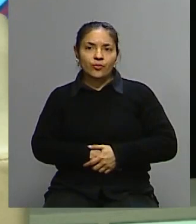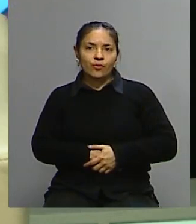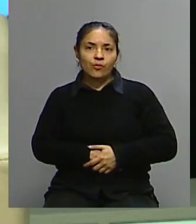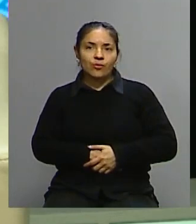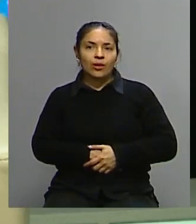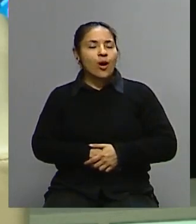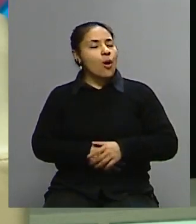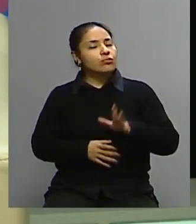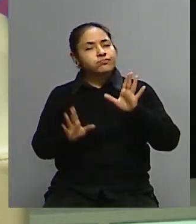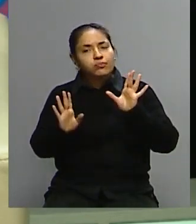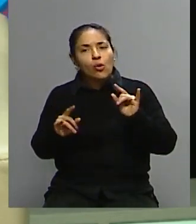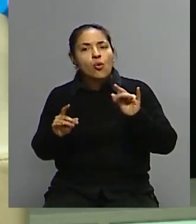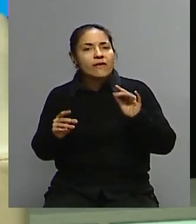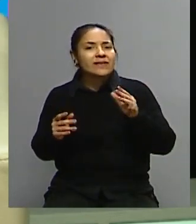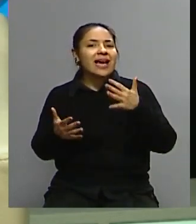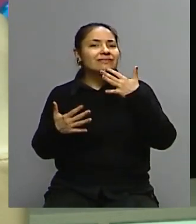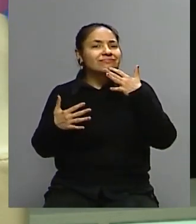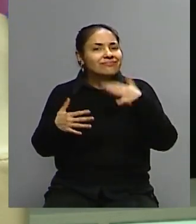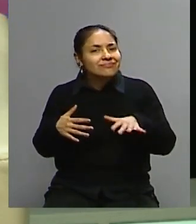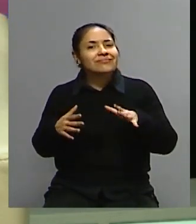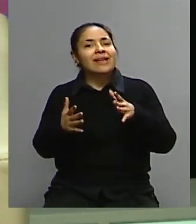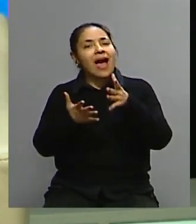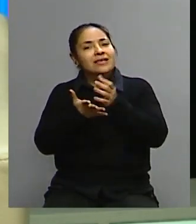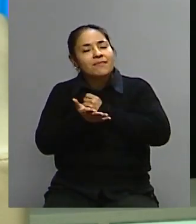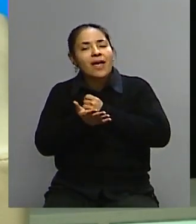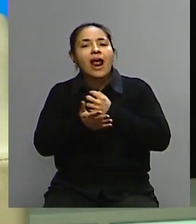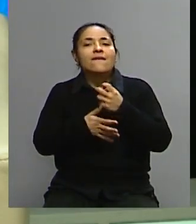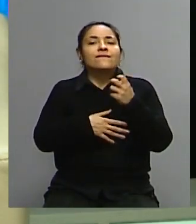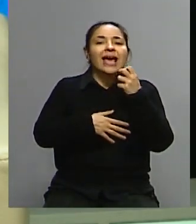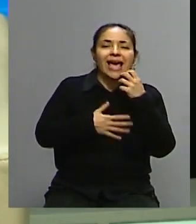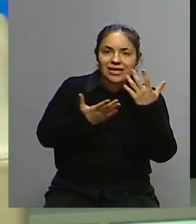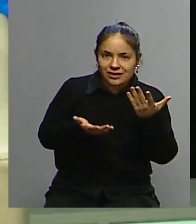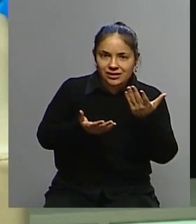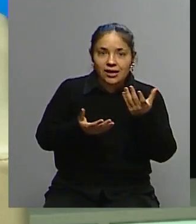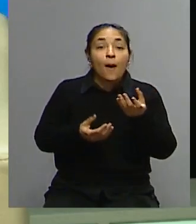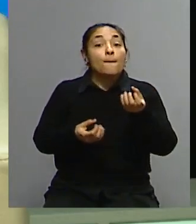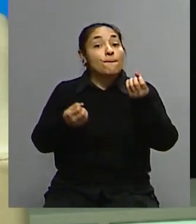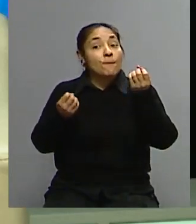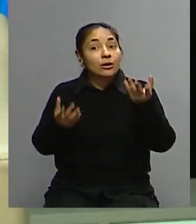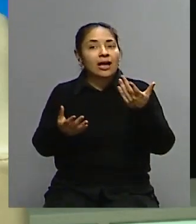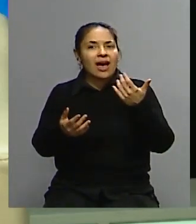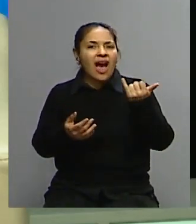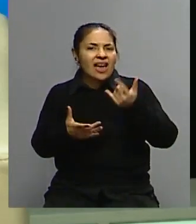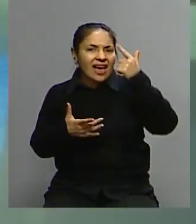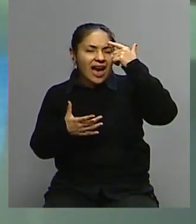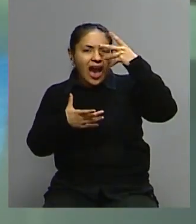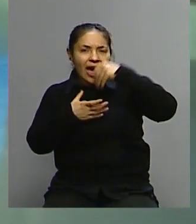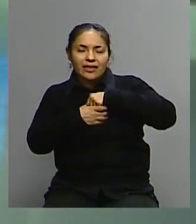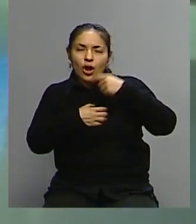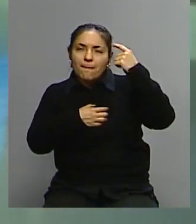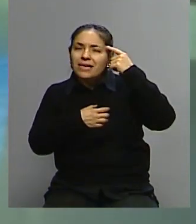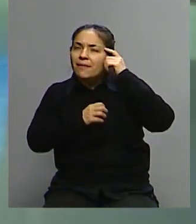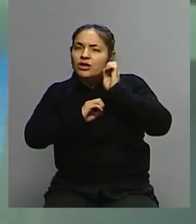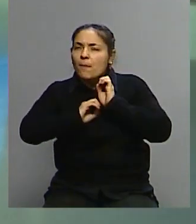nos cuesta mucho aceptar todo lo que tenga que ver con la vejez. Sí. ¿Por qué? Porque tenemos un montón de prejuicios incorporados. Sí.